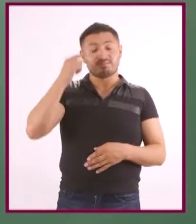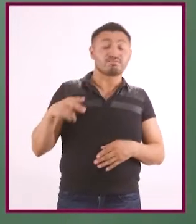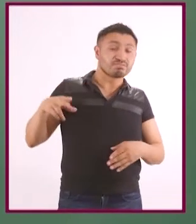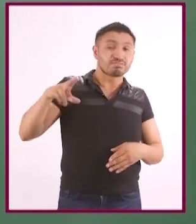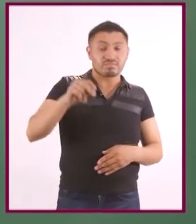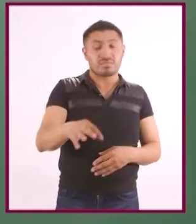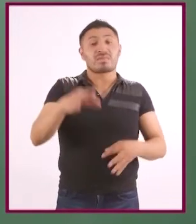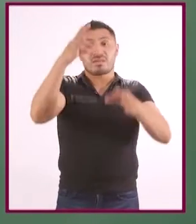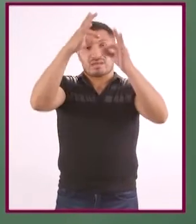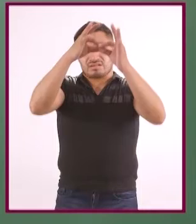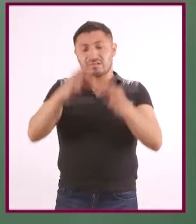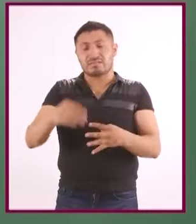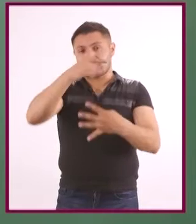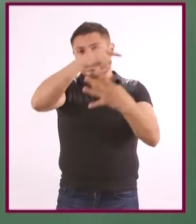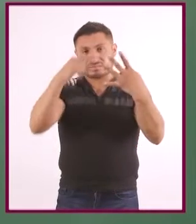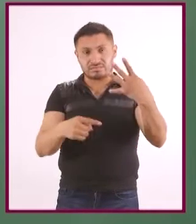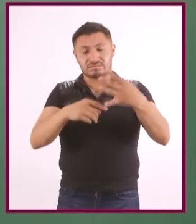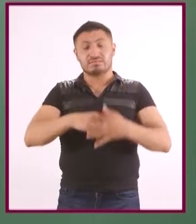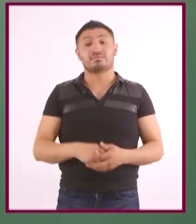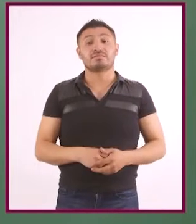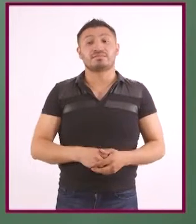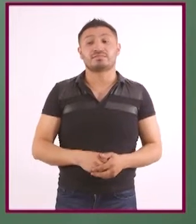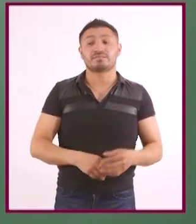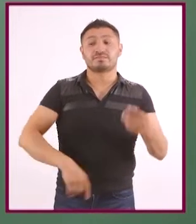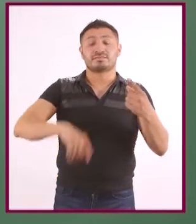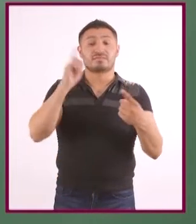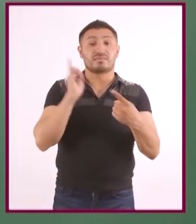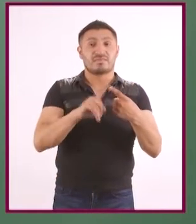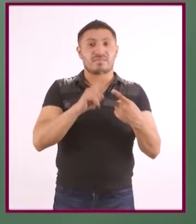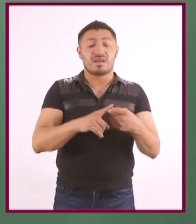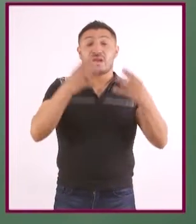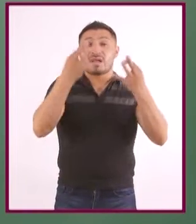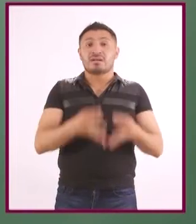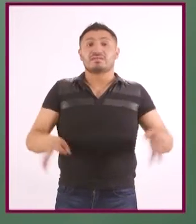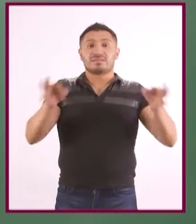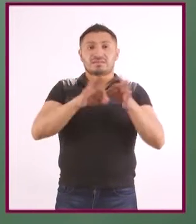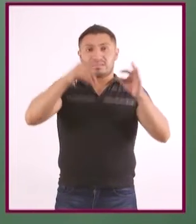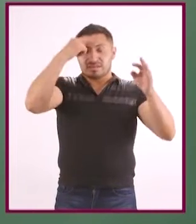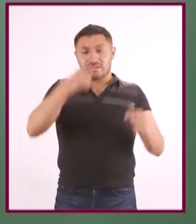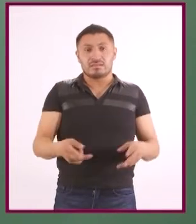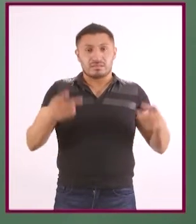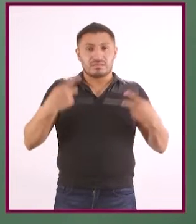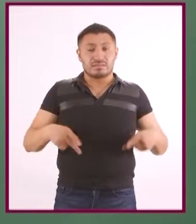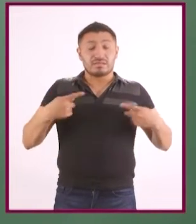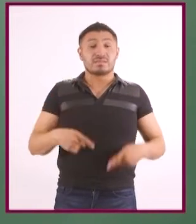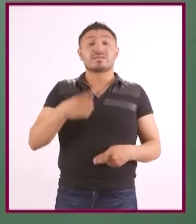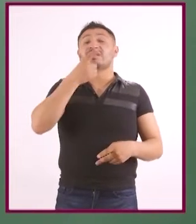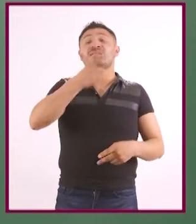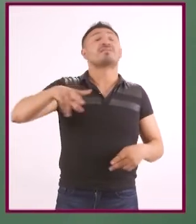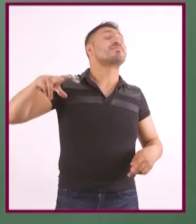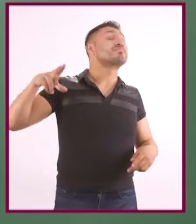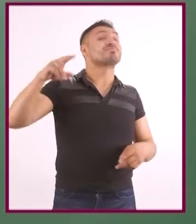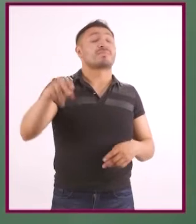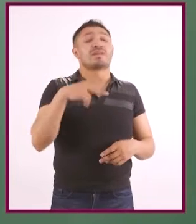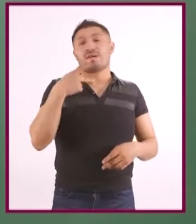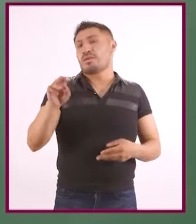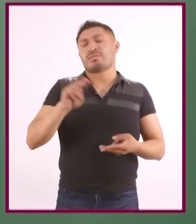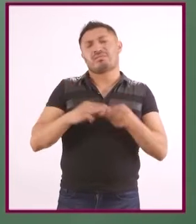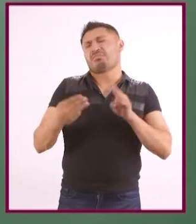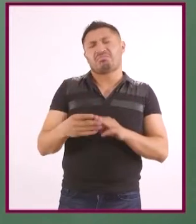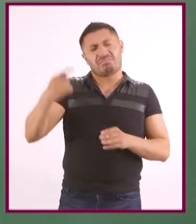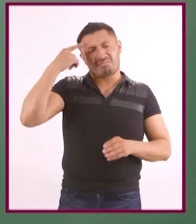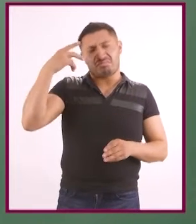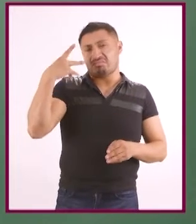conciencia cumple con 4 consideraciones. 1. Es fundamental para la persona objetora, es decir, sus motivos surgen